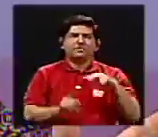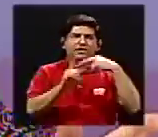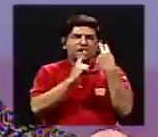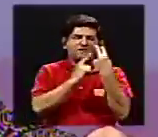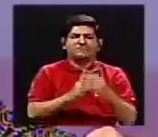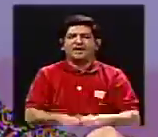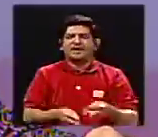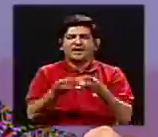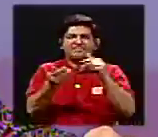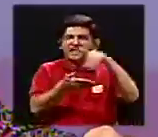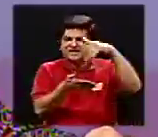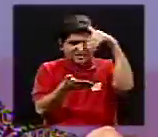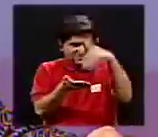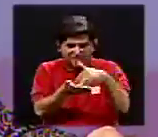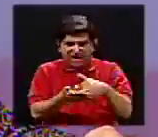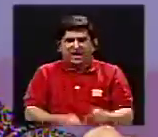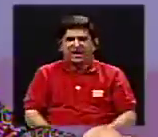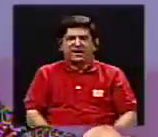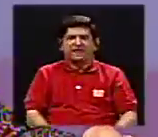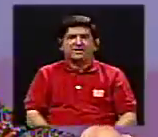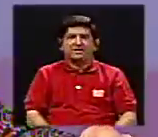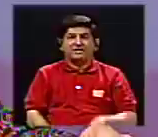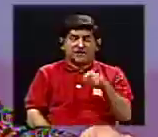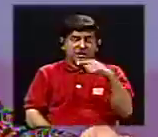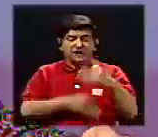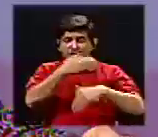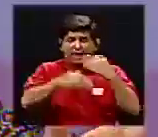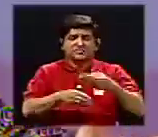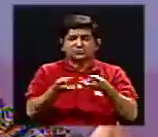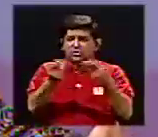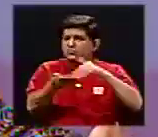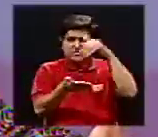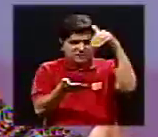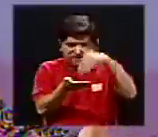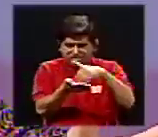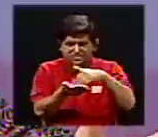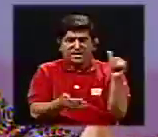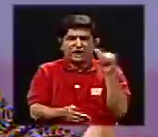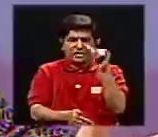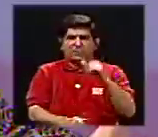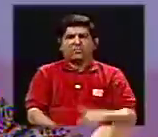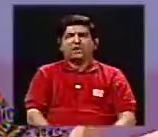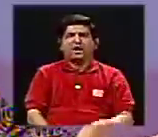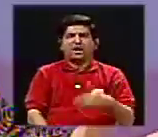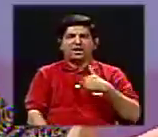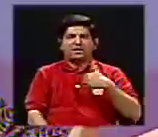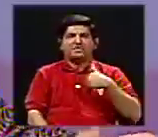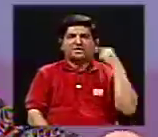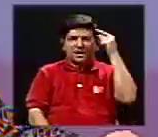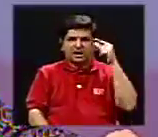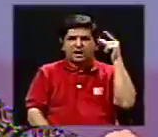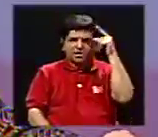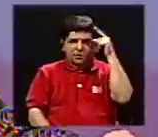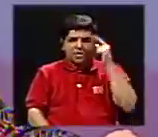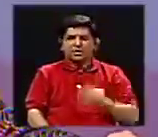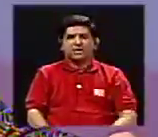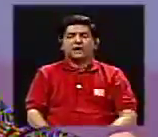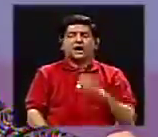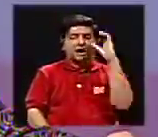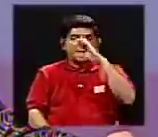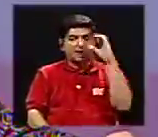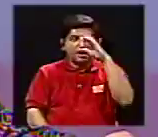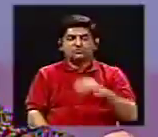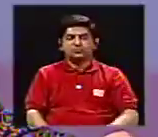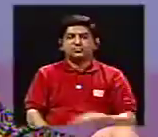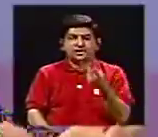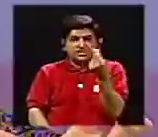enfoque descentralizado, desconcentrado en la gestión. Además con, lógicamente, la búsqueda de